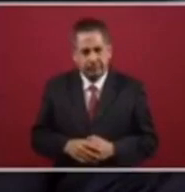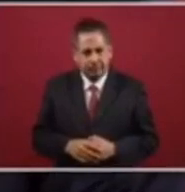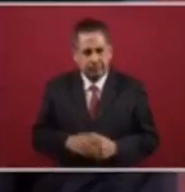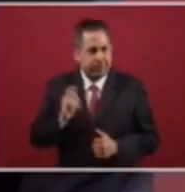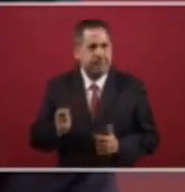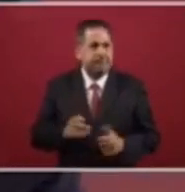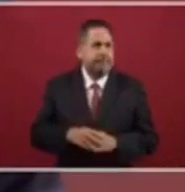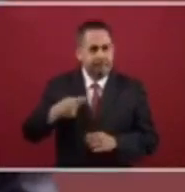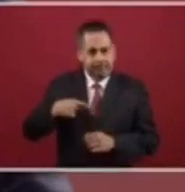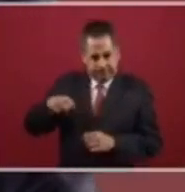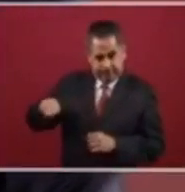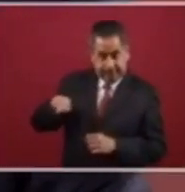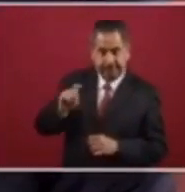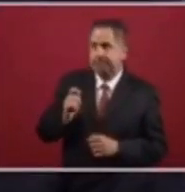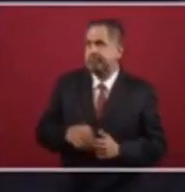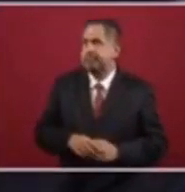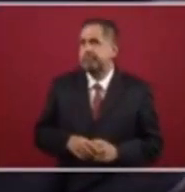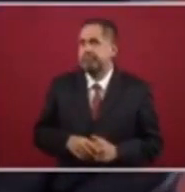vamos a decir,